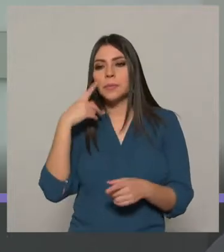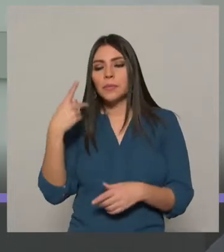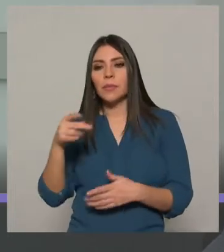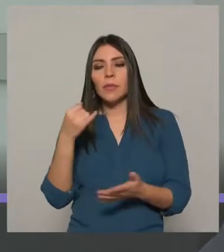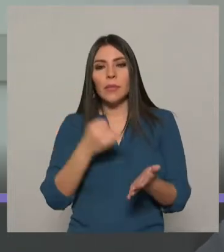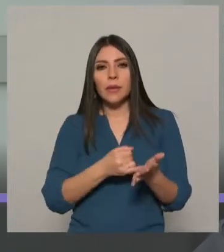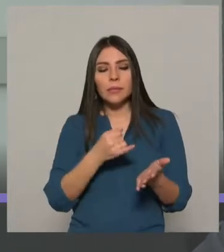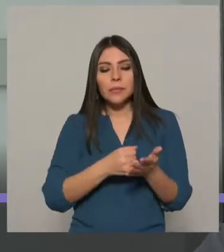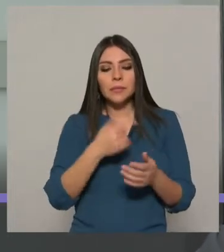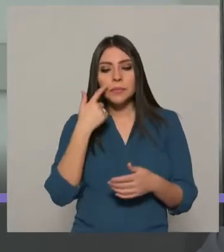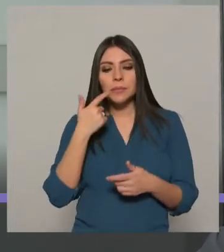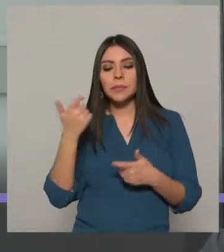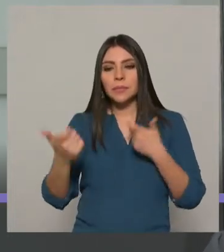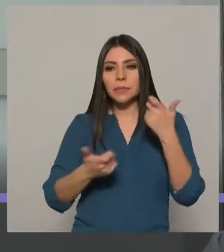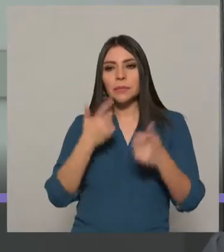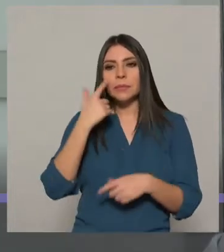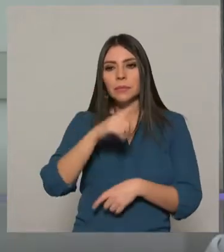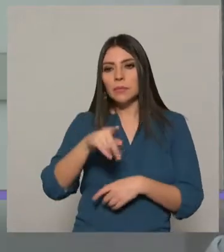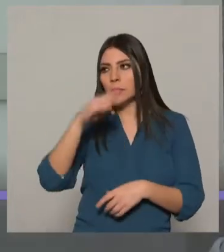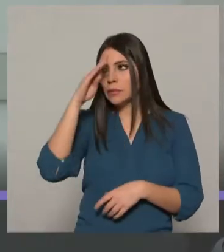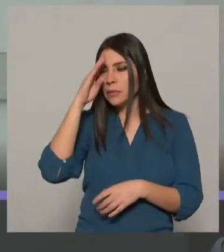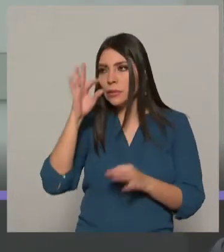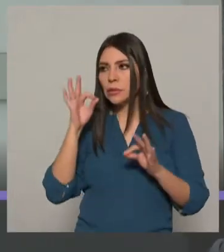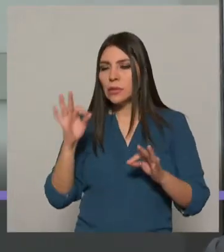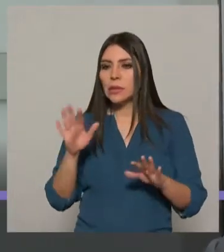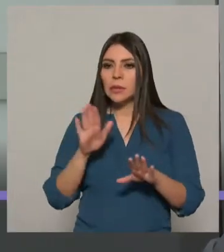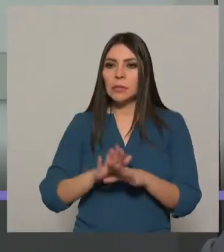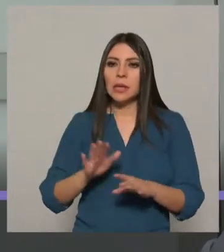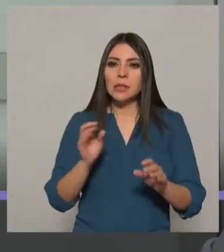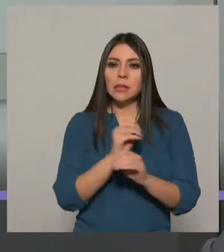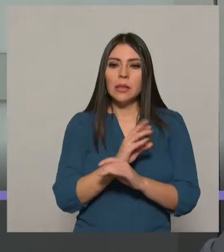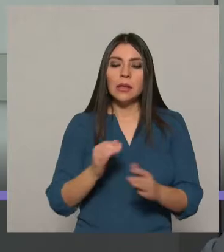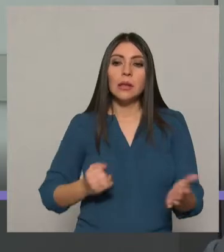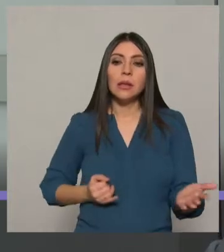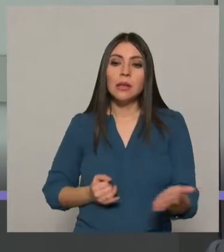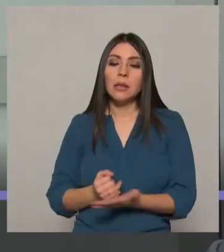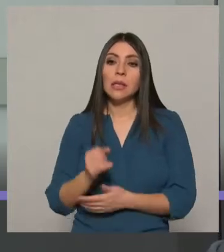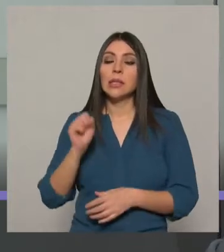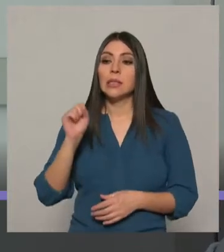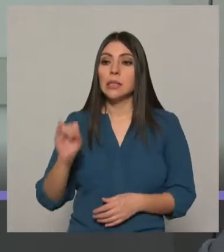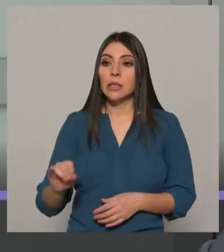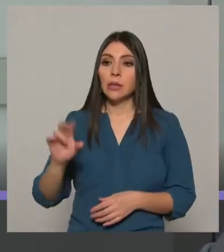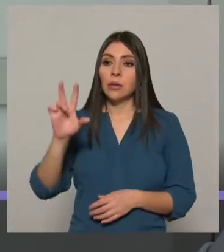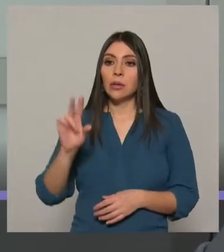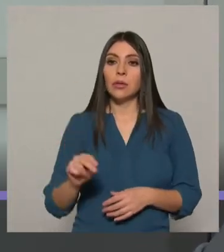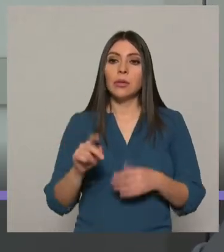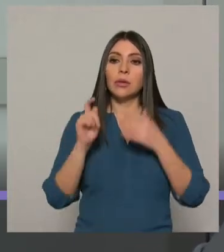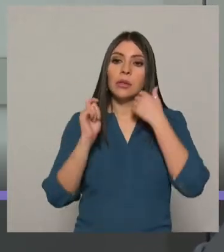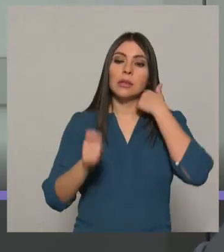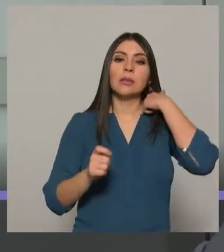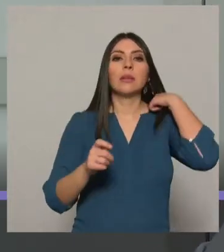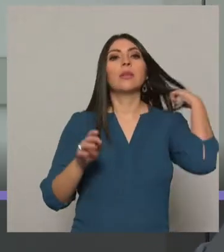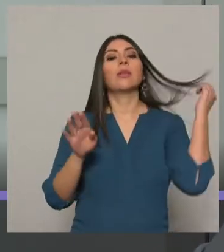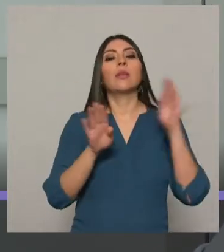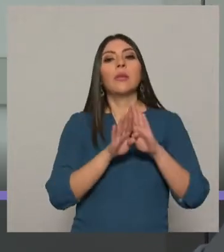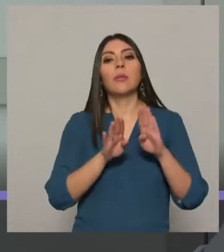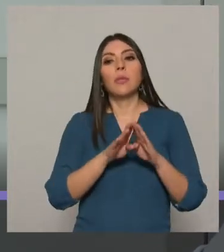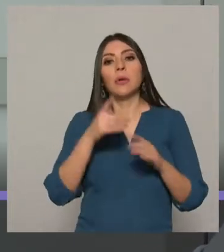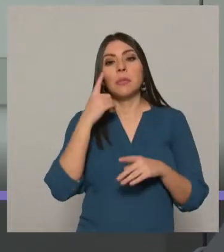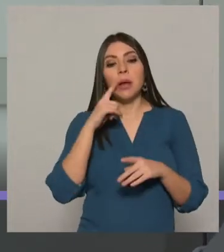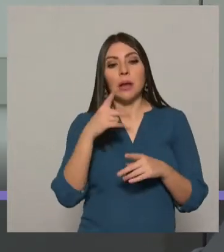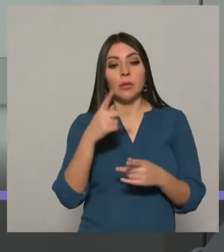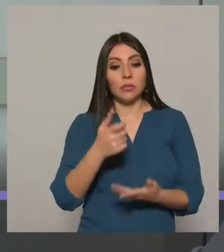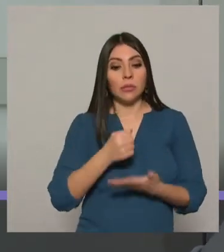y poder con ello determinar con claridad o con precisión si se trató de un elemento de subejercicio